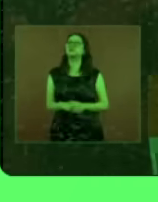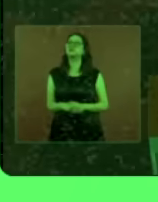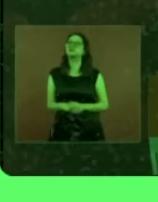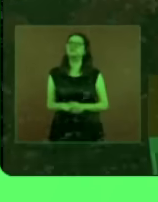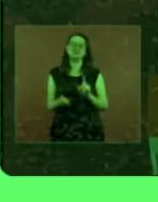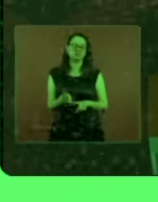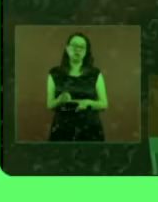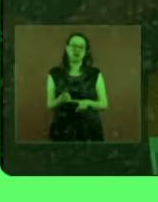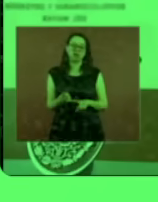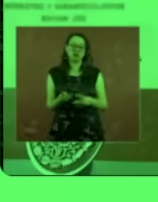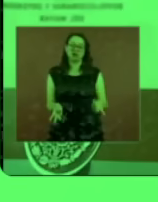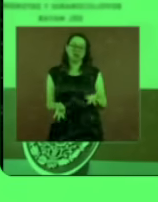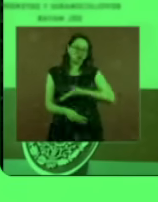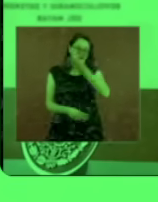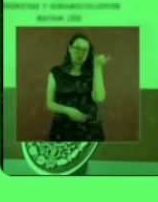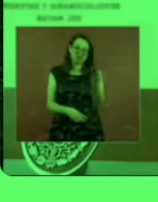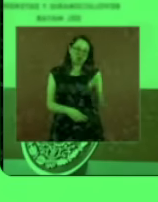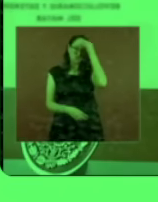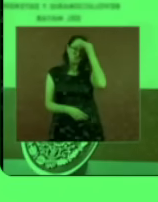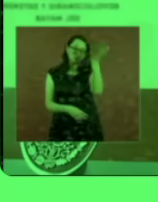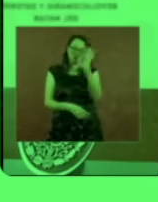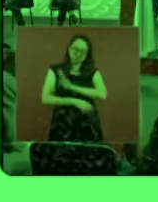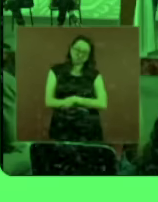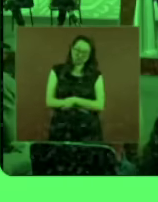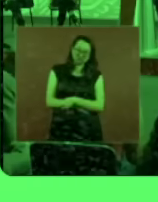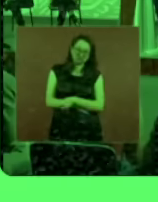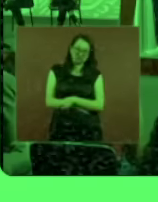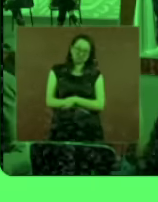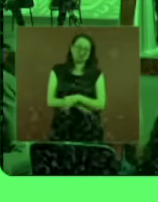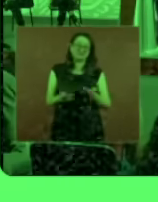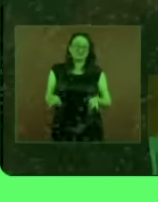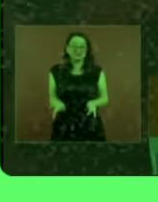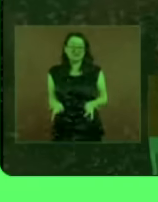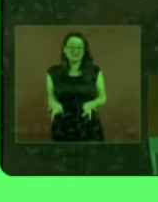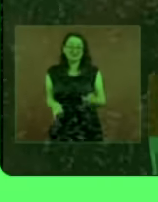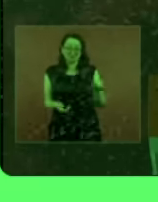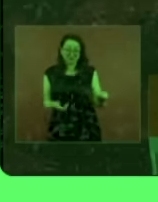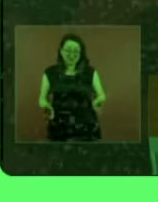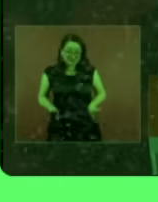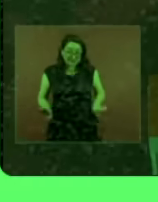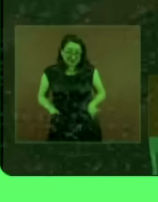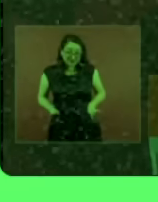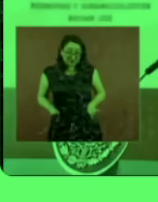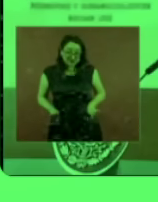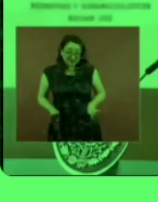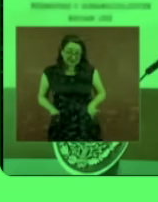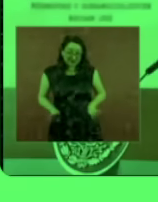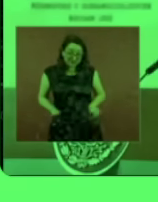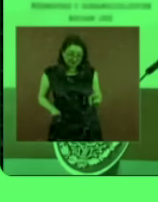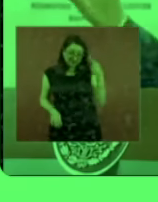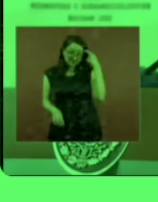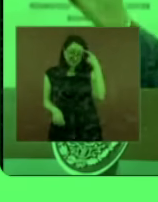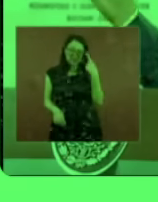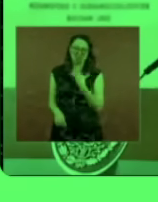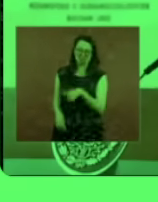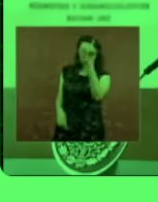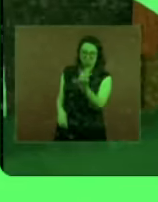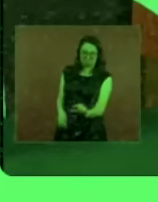sabe, el pueblo es tonto. Entonces, mientras sigan pensando así, pues